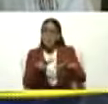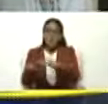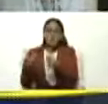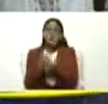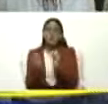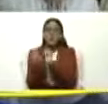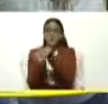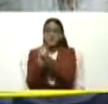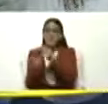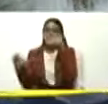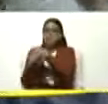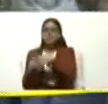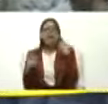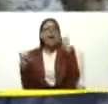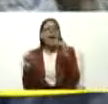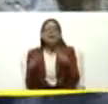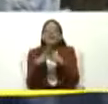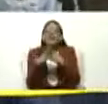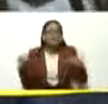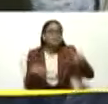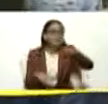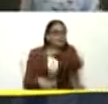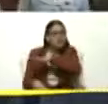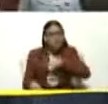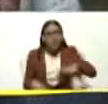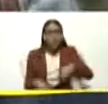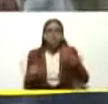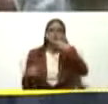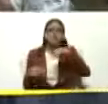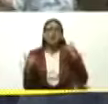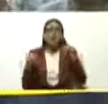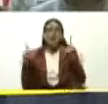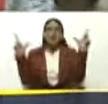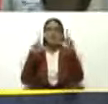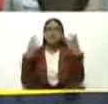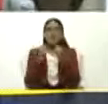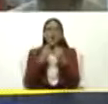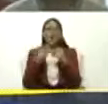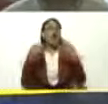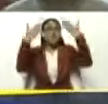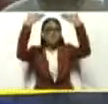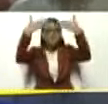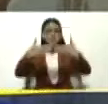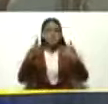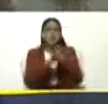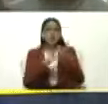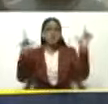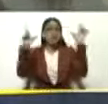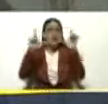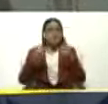Todo, presidente, todo. Tenemos sala audiovisuales, auditorio,